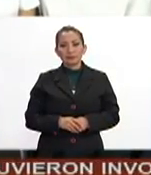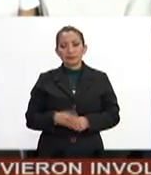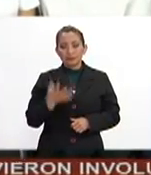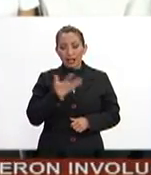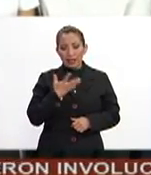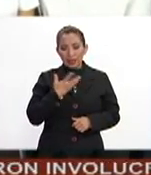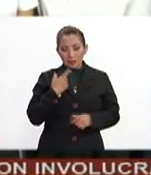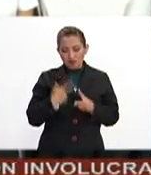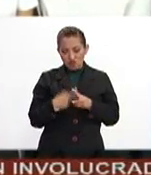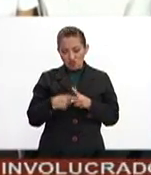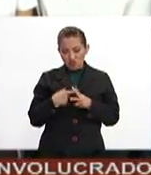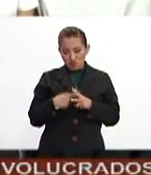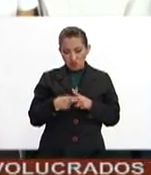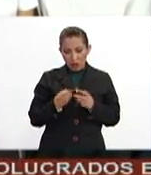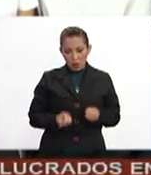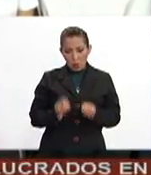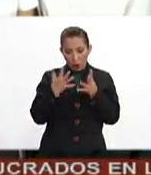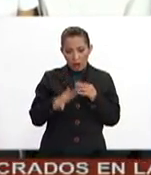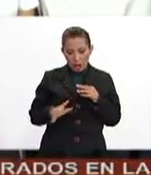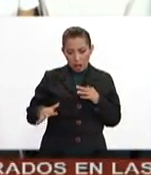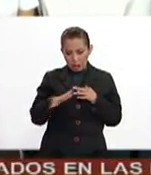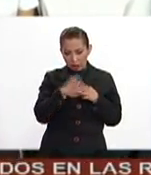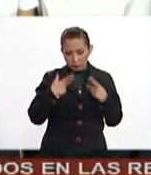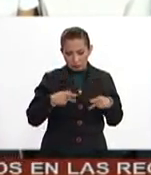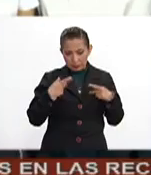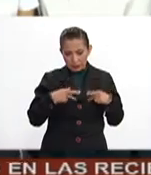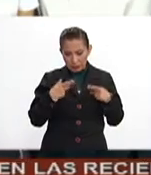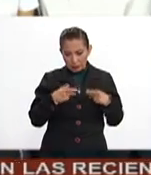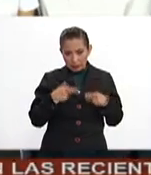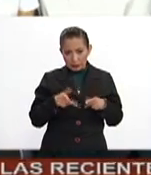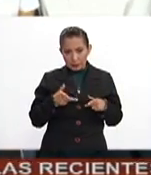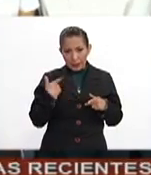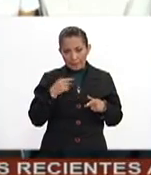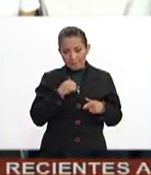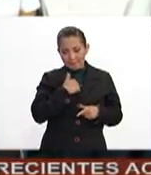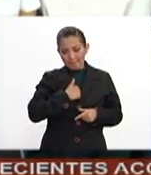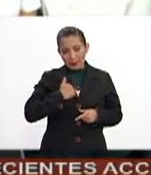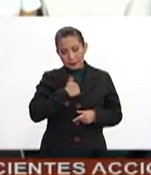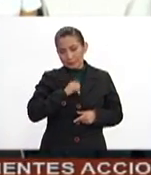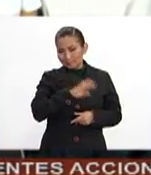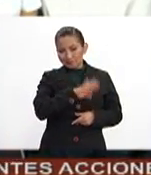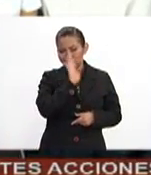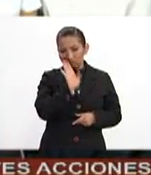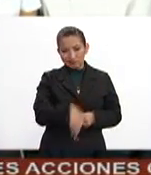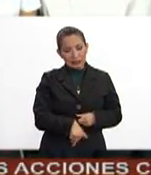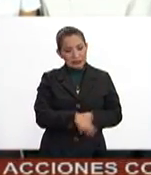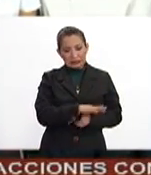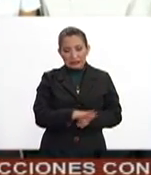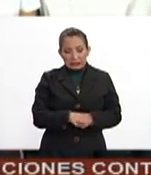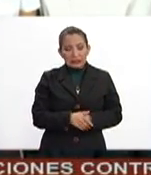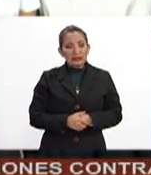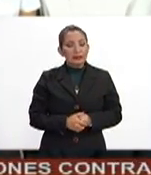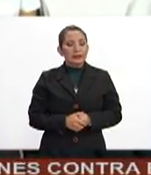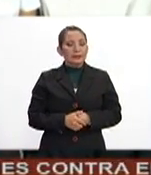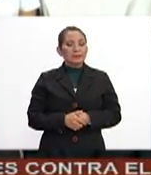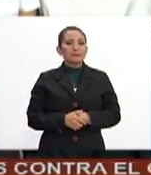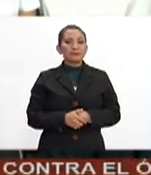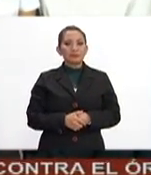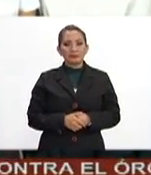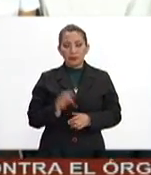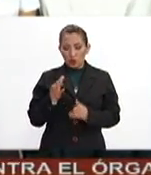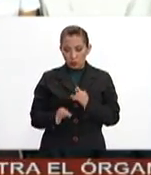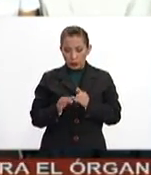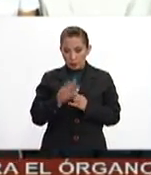Tuvimos el conteo de las personas que infortunadamente han fallecido.